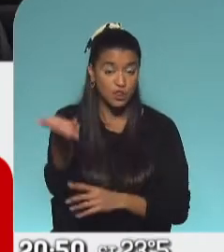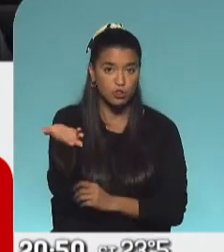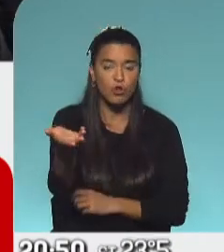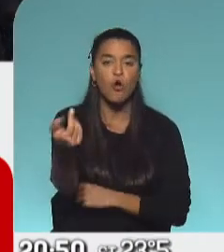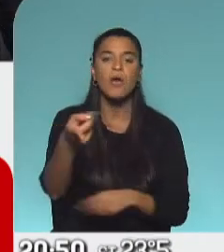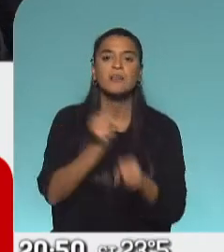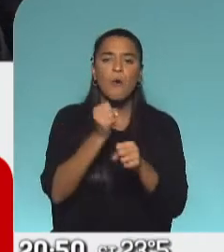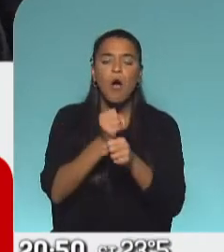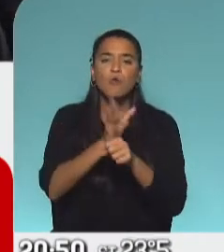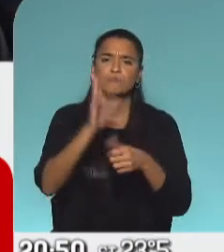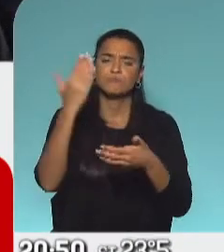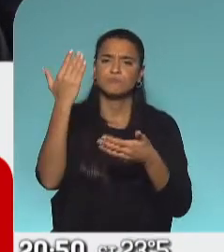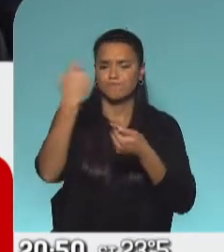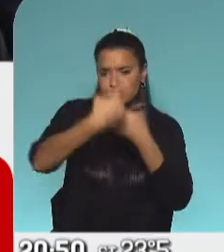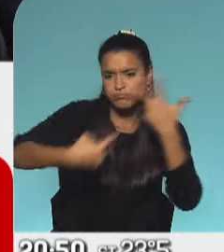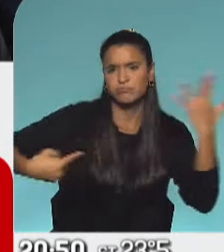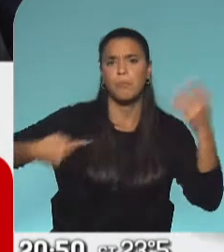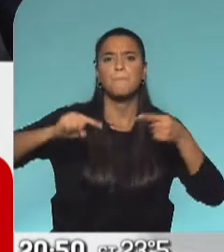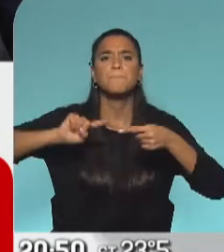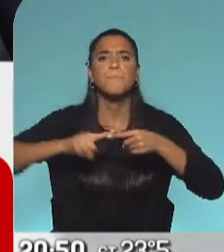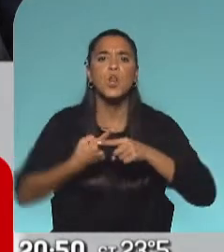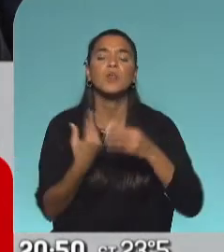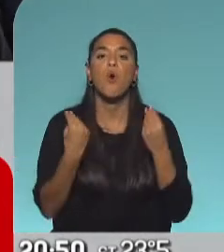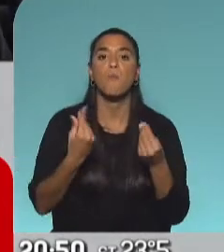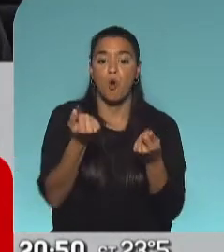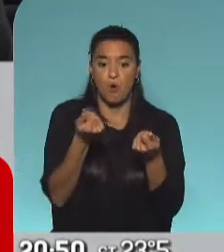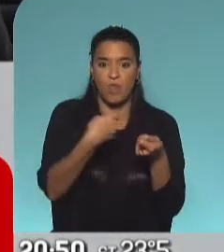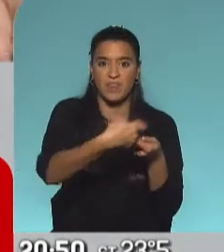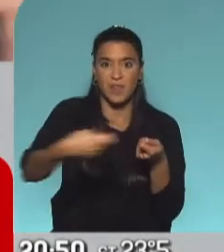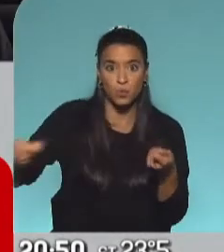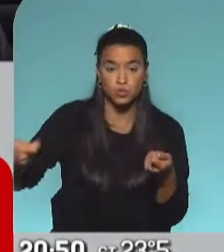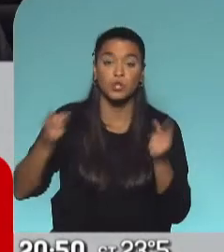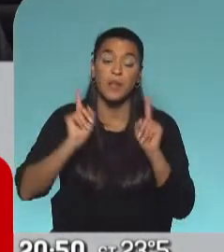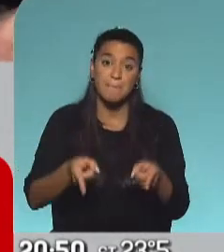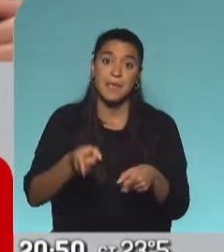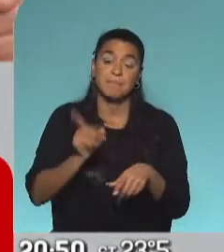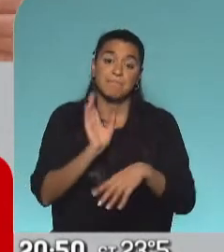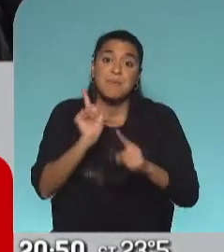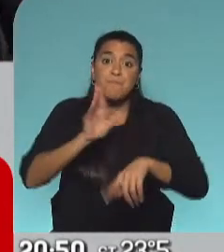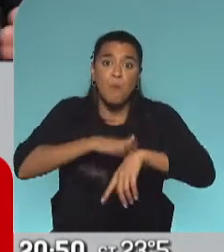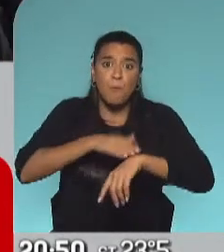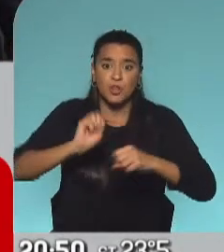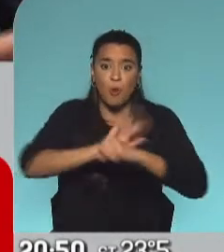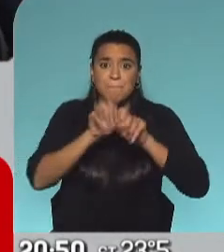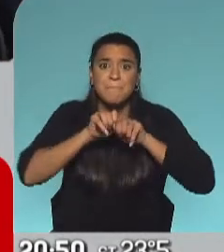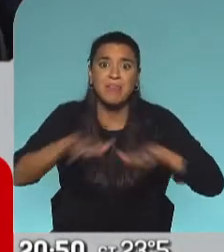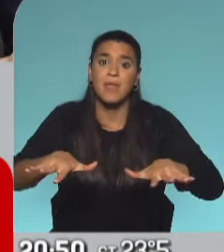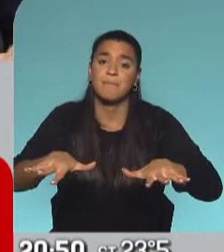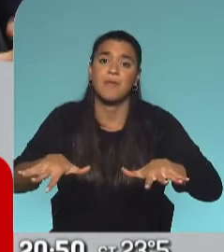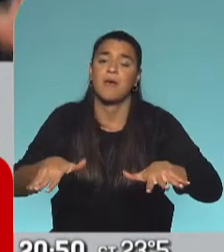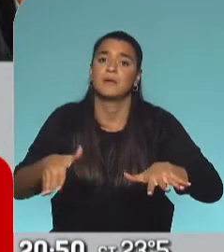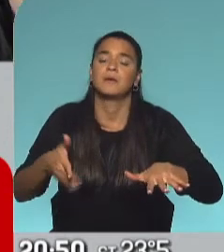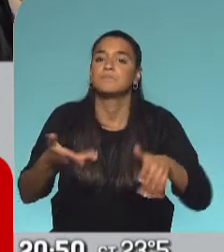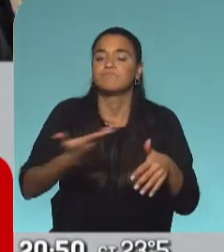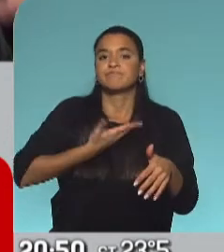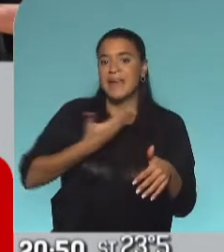empezó a trabajar en una batería de políticas de tinte redistributivas. Obviamente que en el medio vino la pandemia y le exigió al Estado, sobre